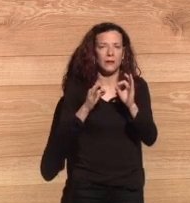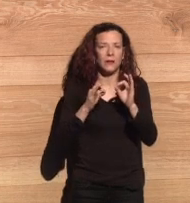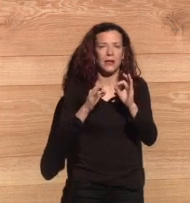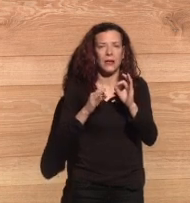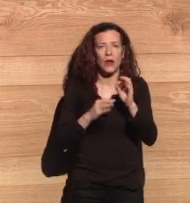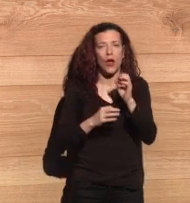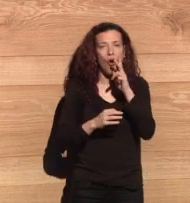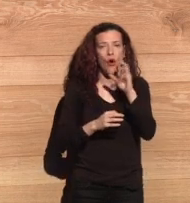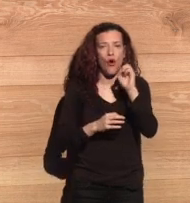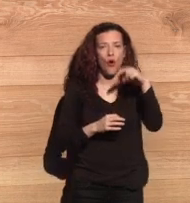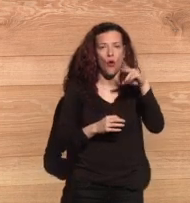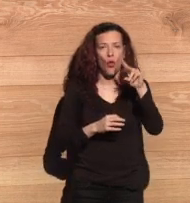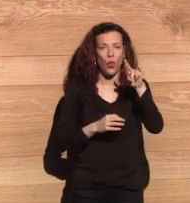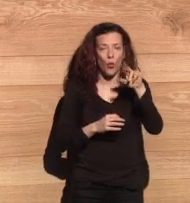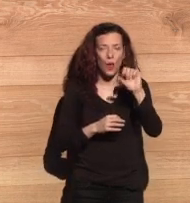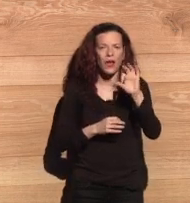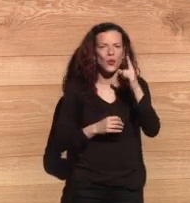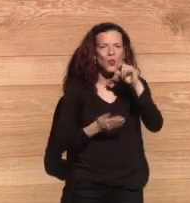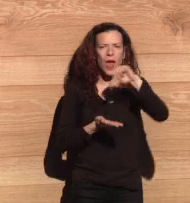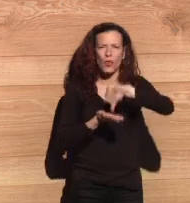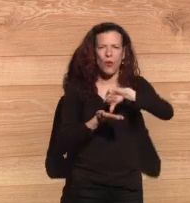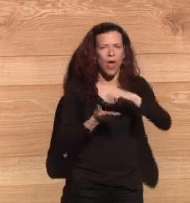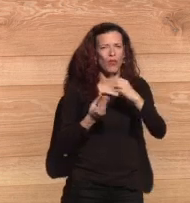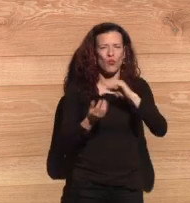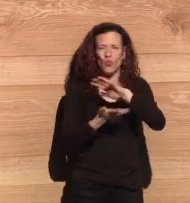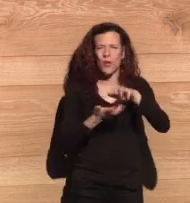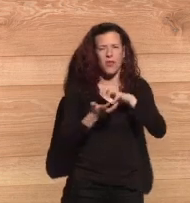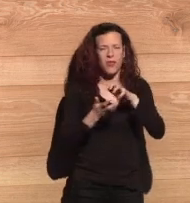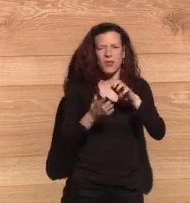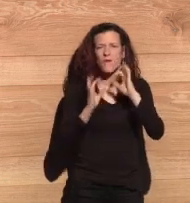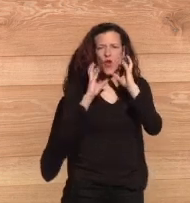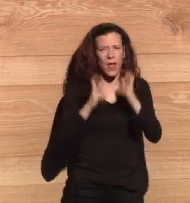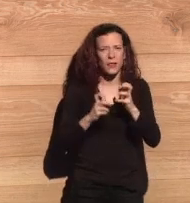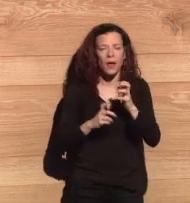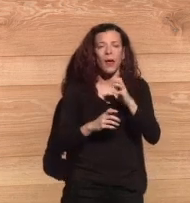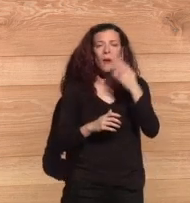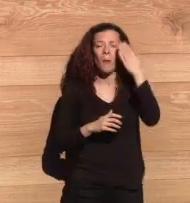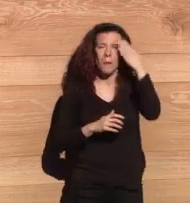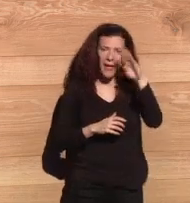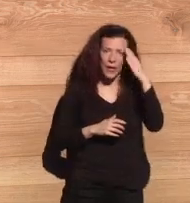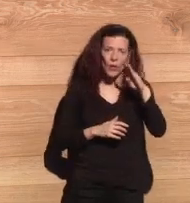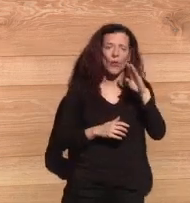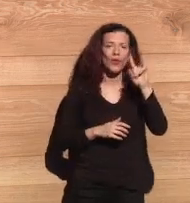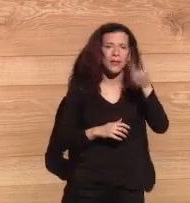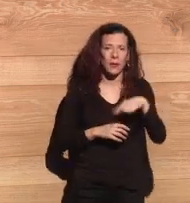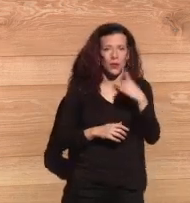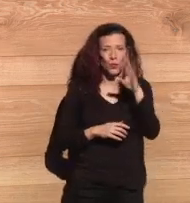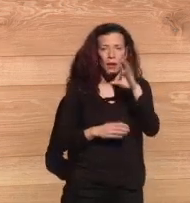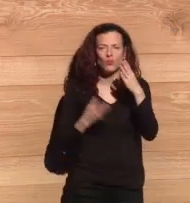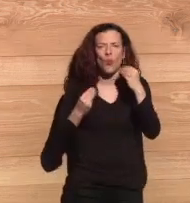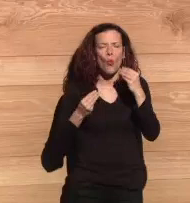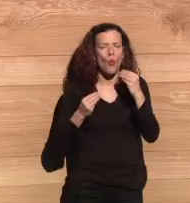Sula, en Honduras, que es una de las ciudades más violentas hoy en todo el planeta, ¿no? México es una de de los países más violentos